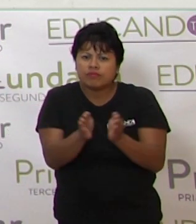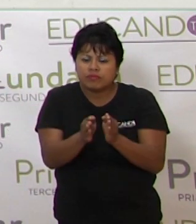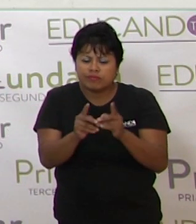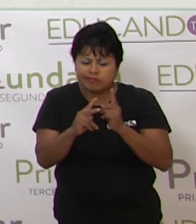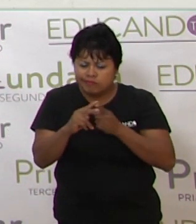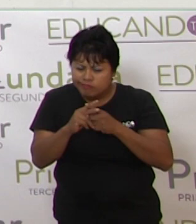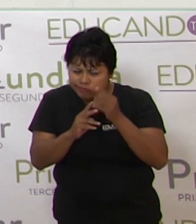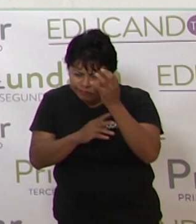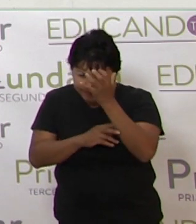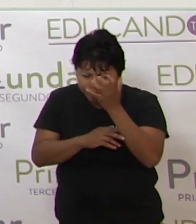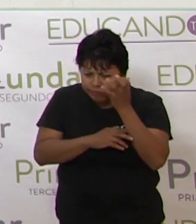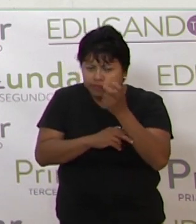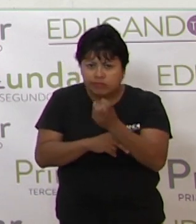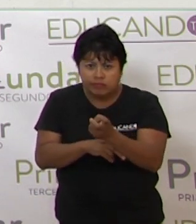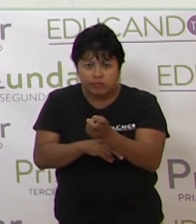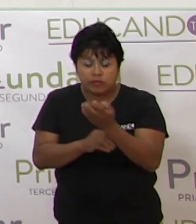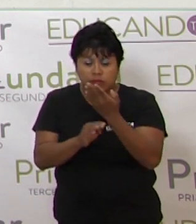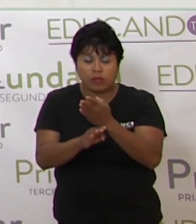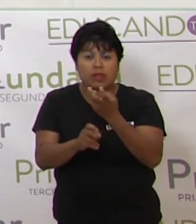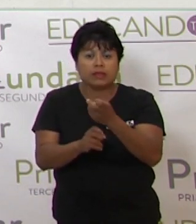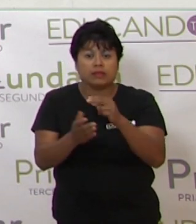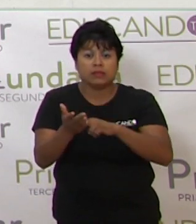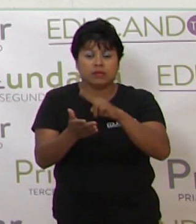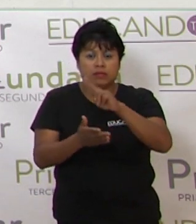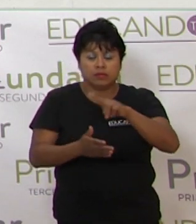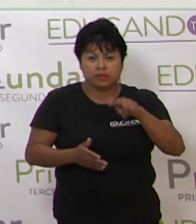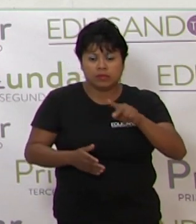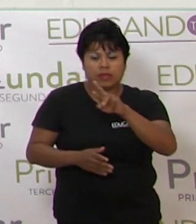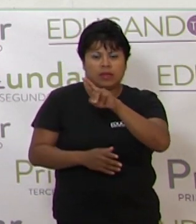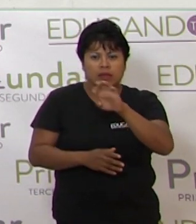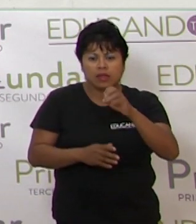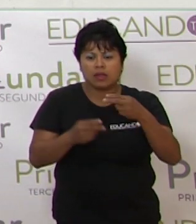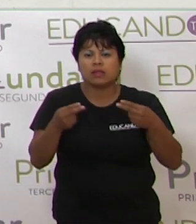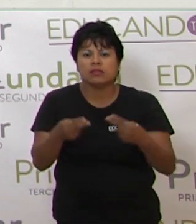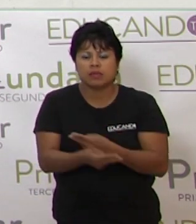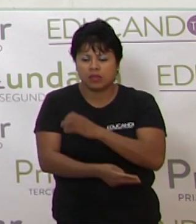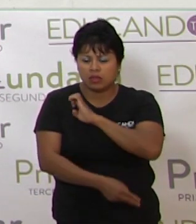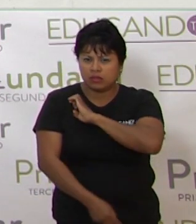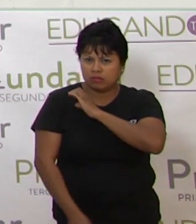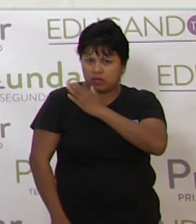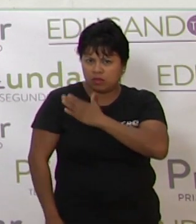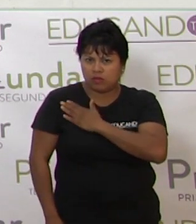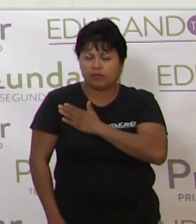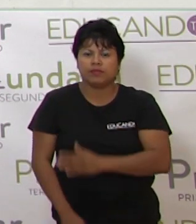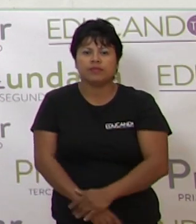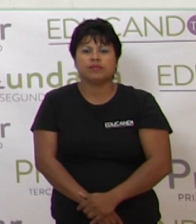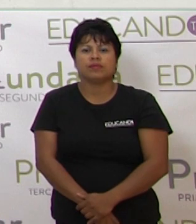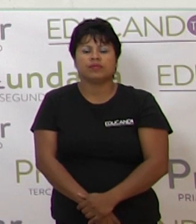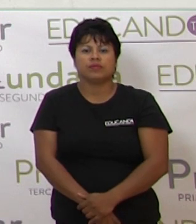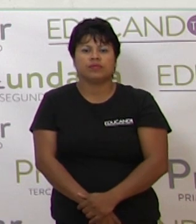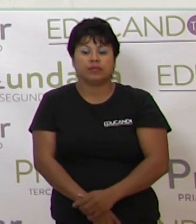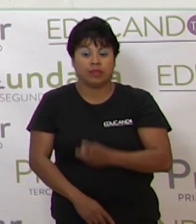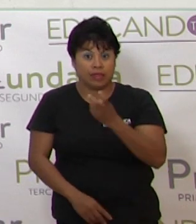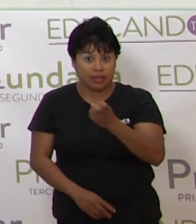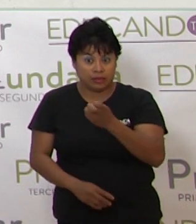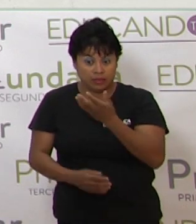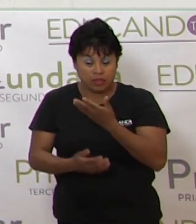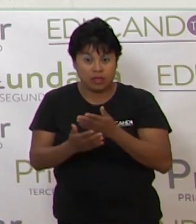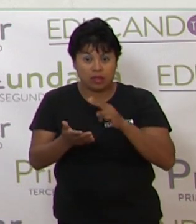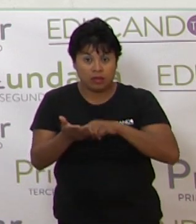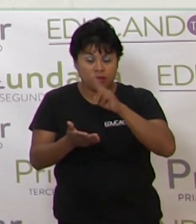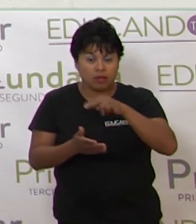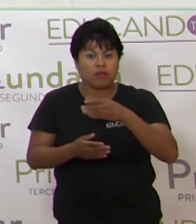un análisis de esta obra del Renacimiento español. Esta obra